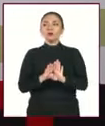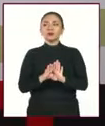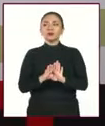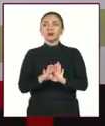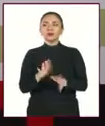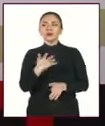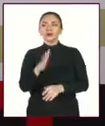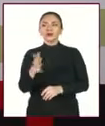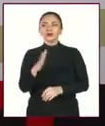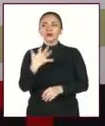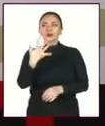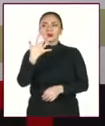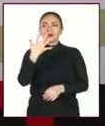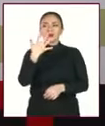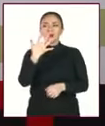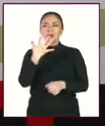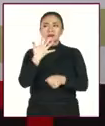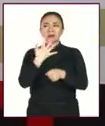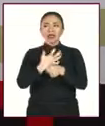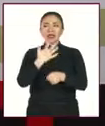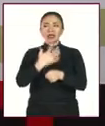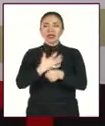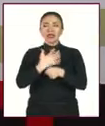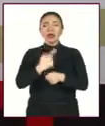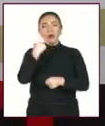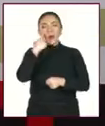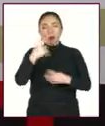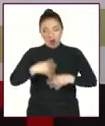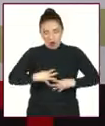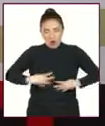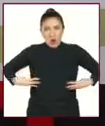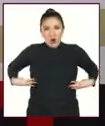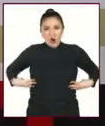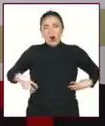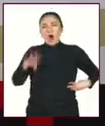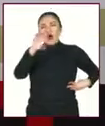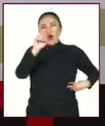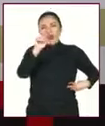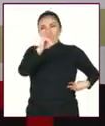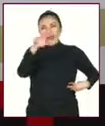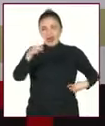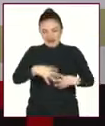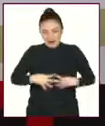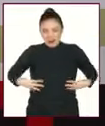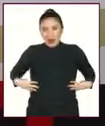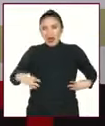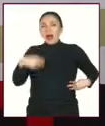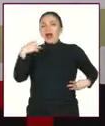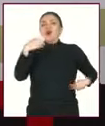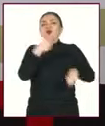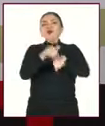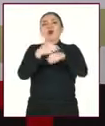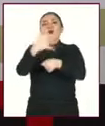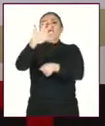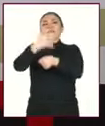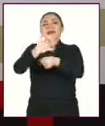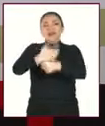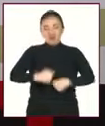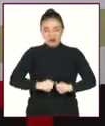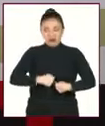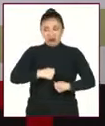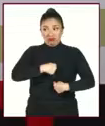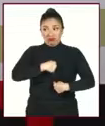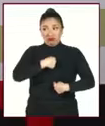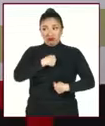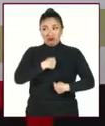menos de las costillas, se llama quinto espacio intercostal, pero con las manos más o menos a